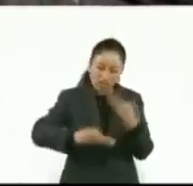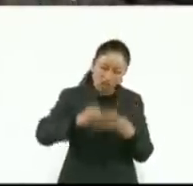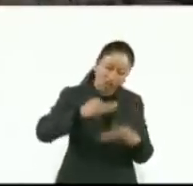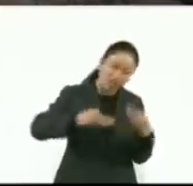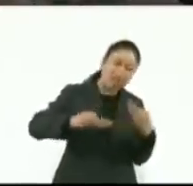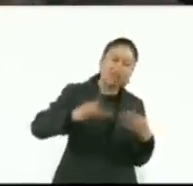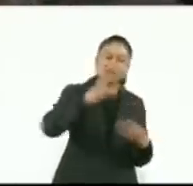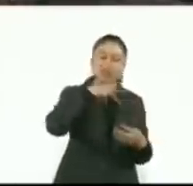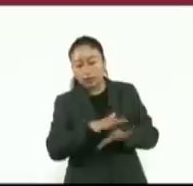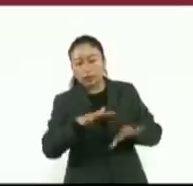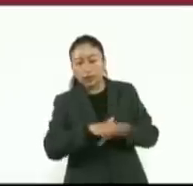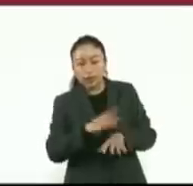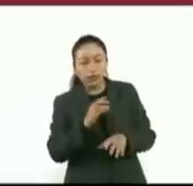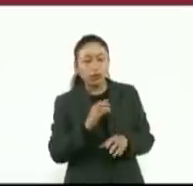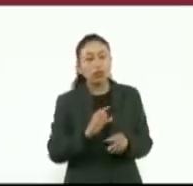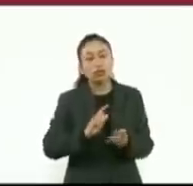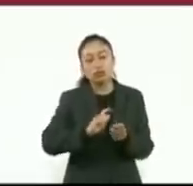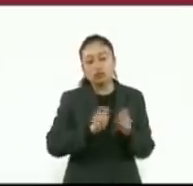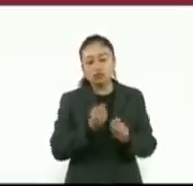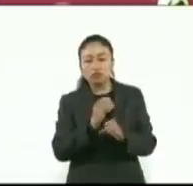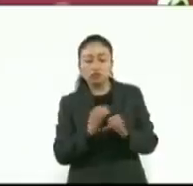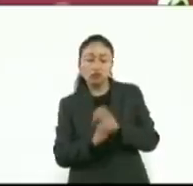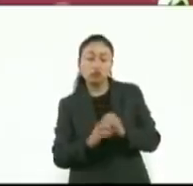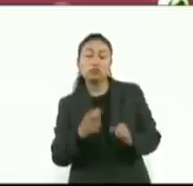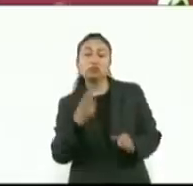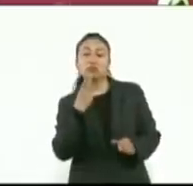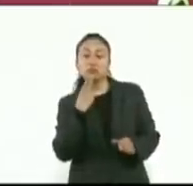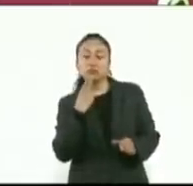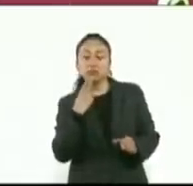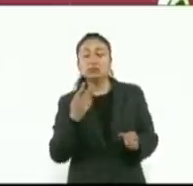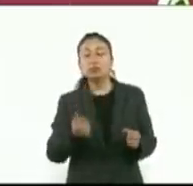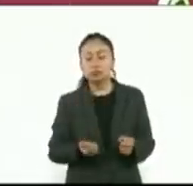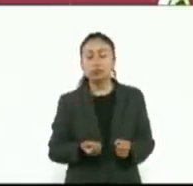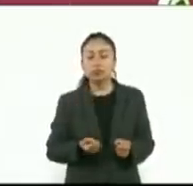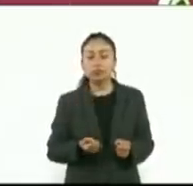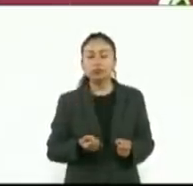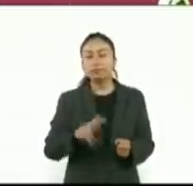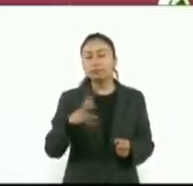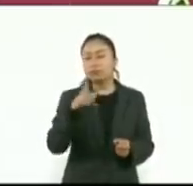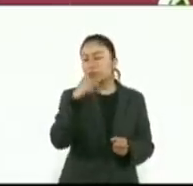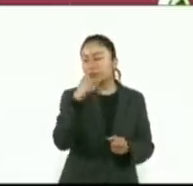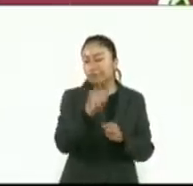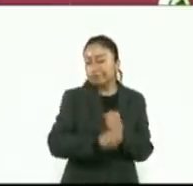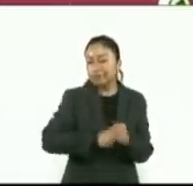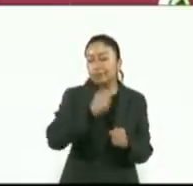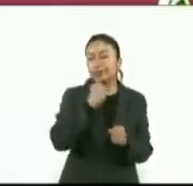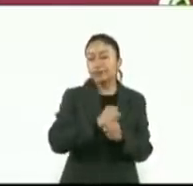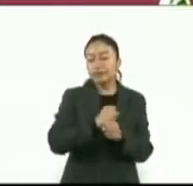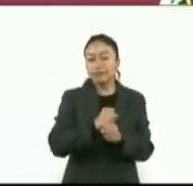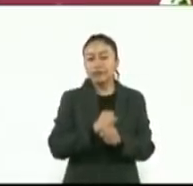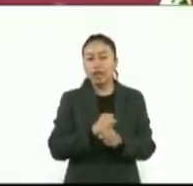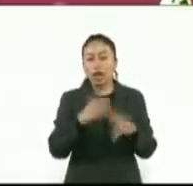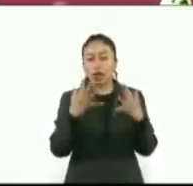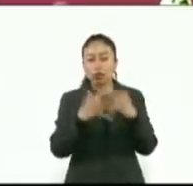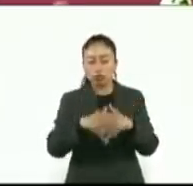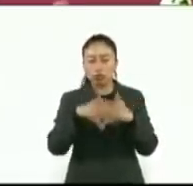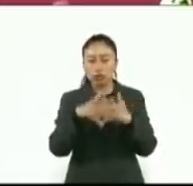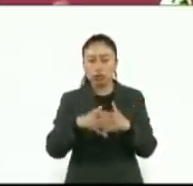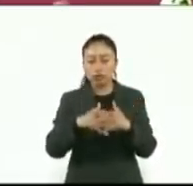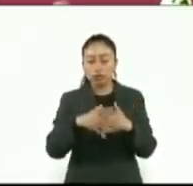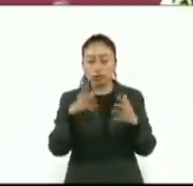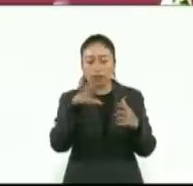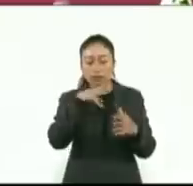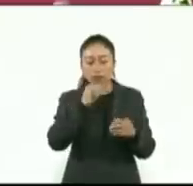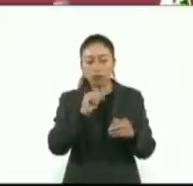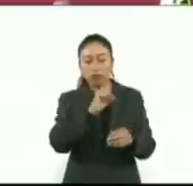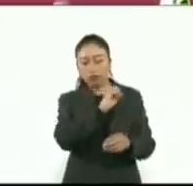Hace algunos meses, ya no sé, Jesús, cerca de un año más o menos, inauguramos una planta de separación de